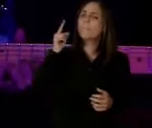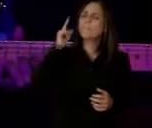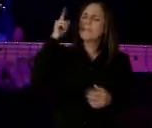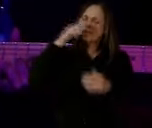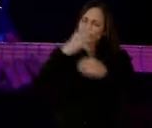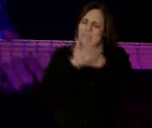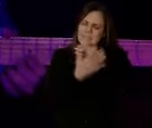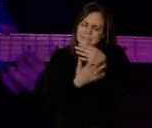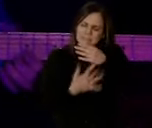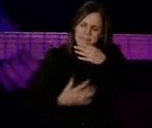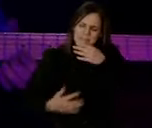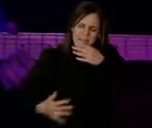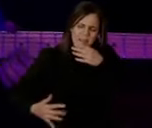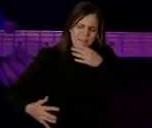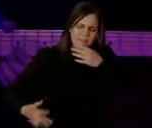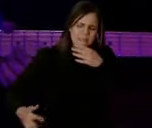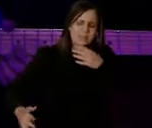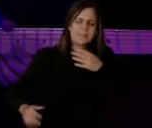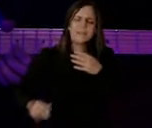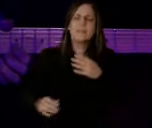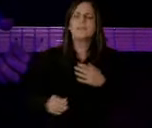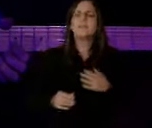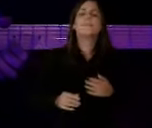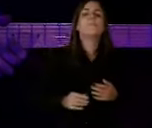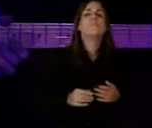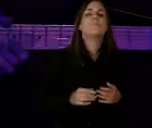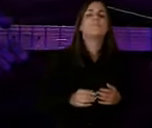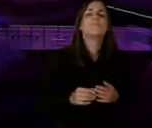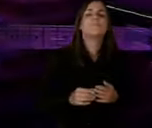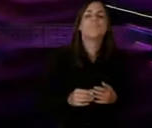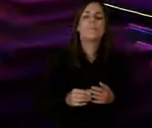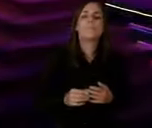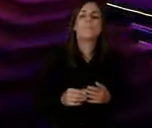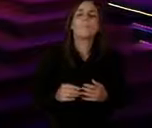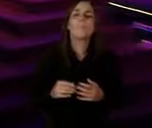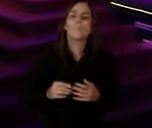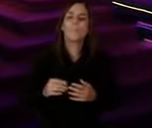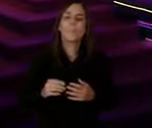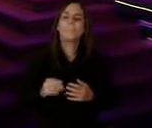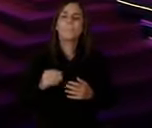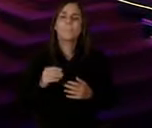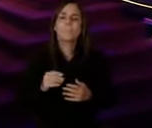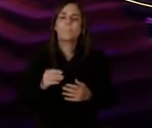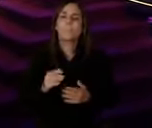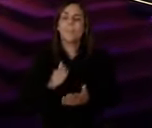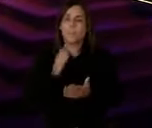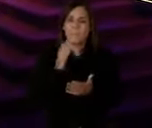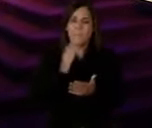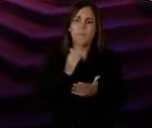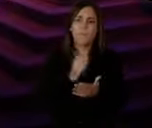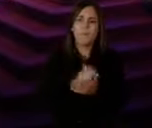derramada, o marcó la historia, o marcó las naciones, o marcó el mundo